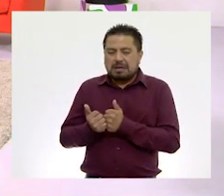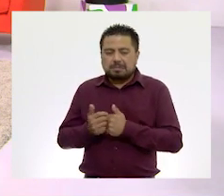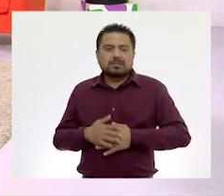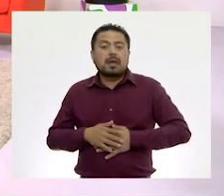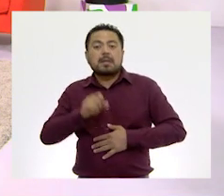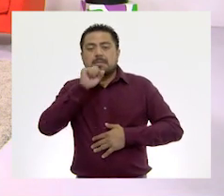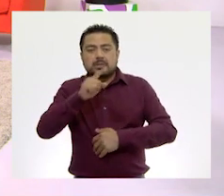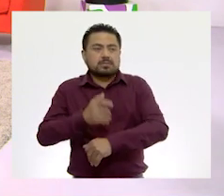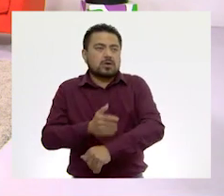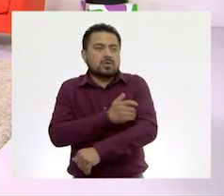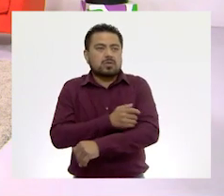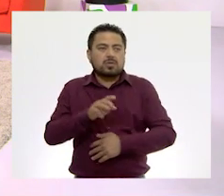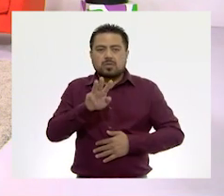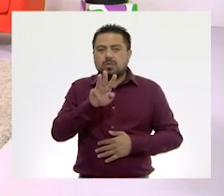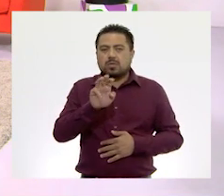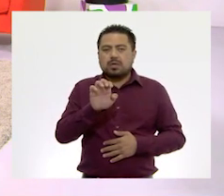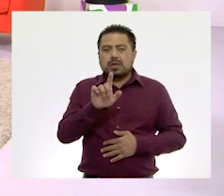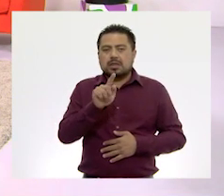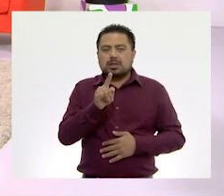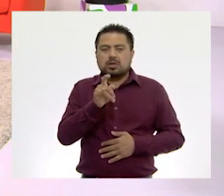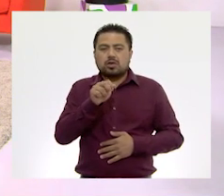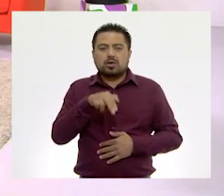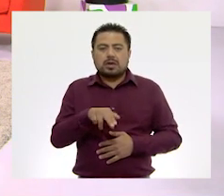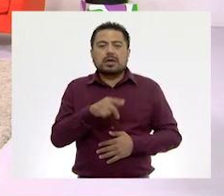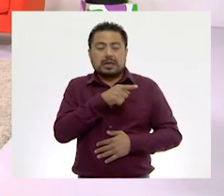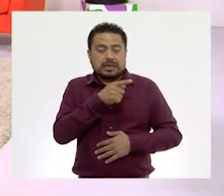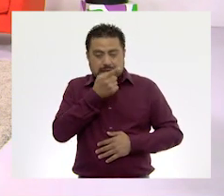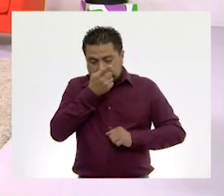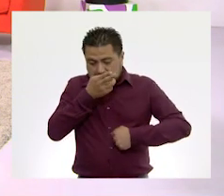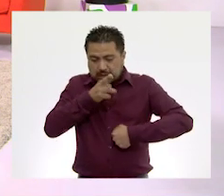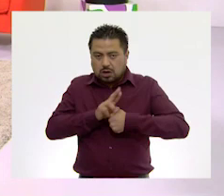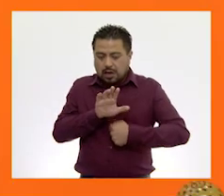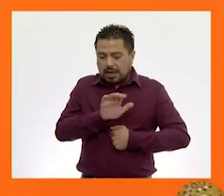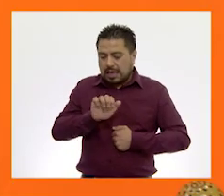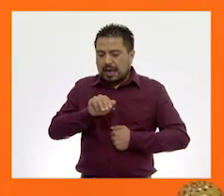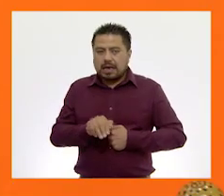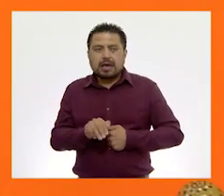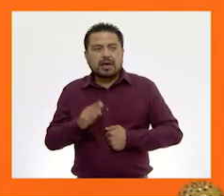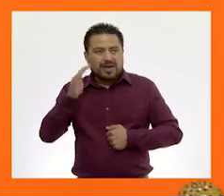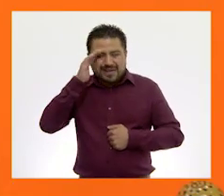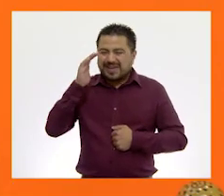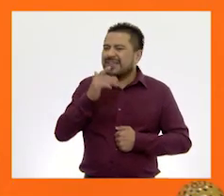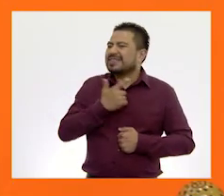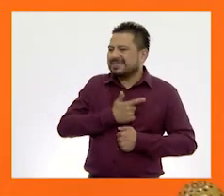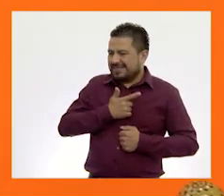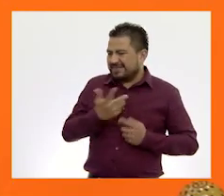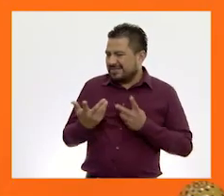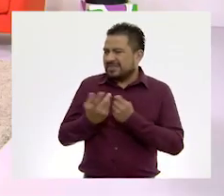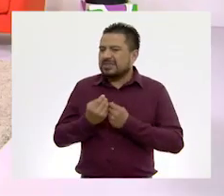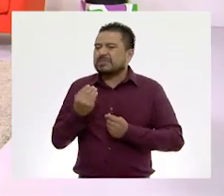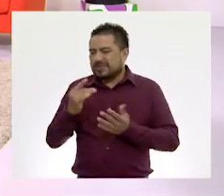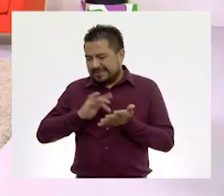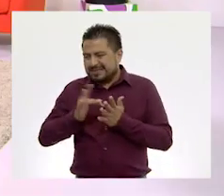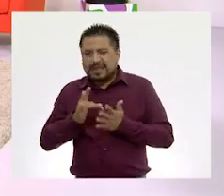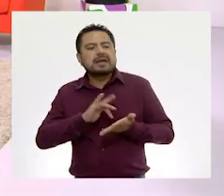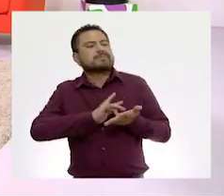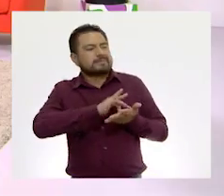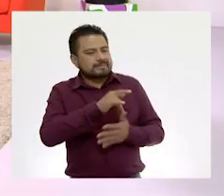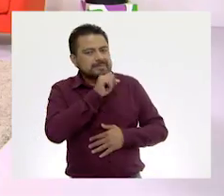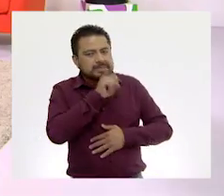también nos acompaña Gwendolyn Calvillo, subdirectora de CAM. Bienvenida, Gwendolyn. Hola, es un gusto estar con ustedes, muchas gracias. Al contrario, muchas